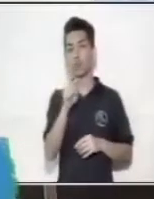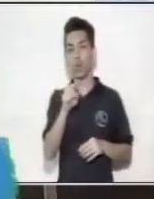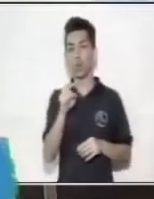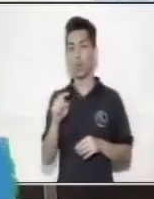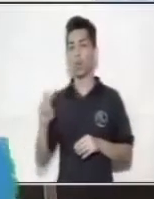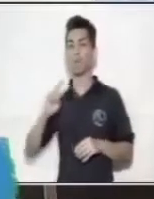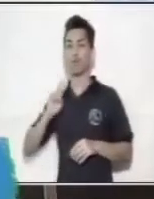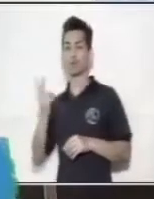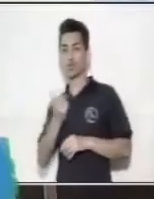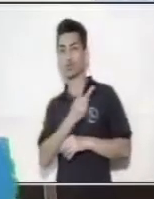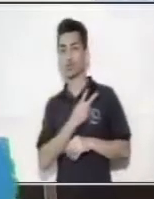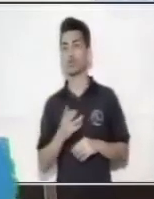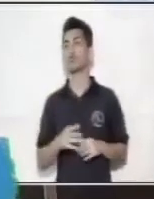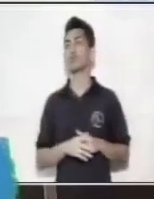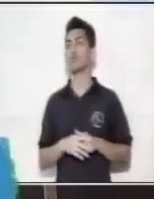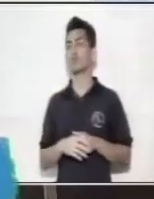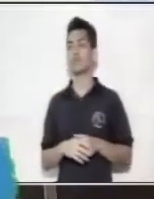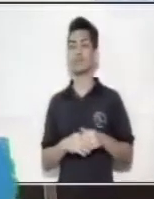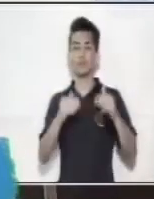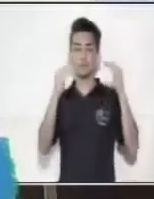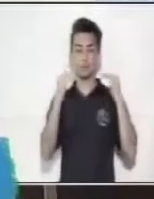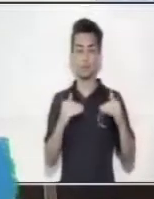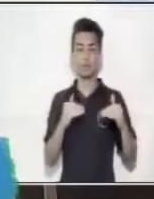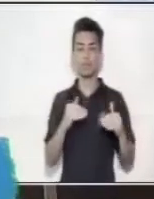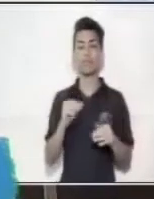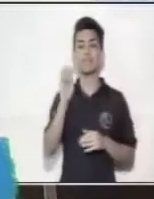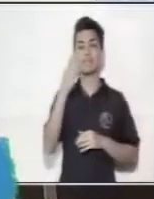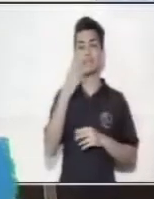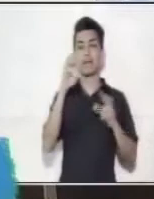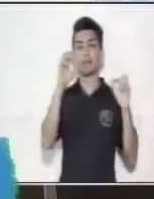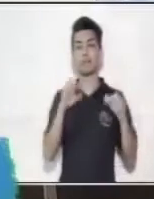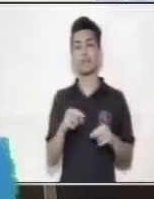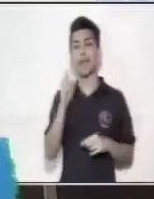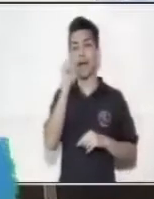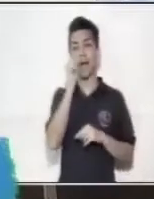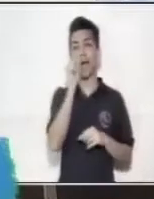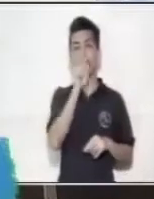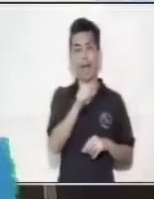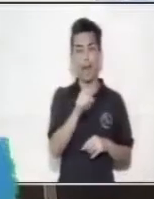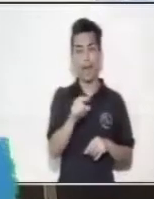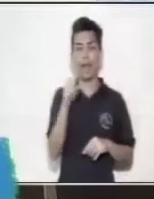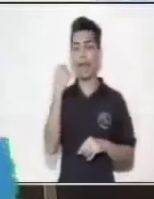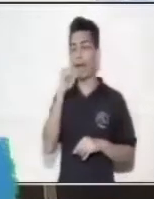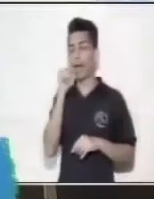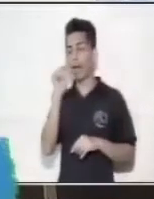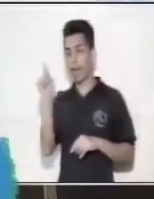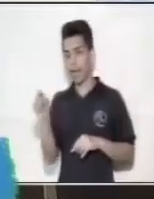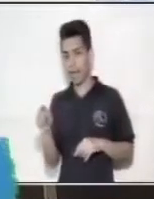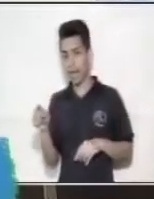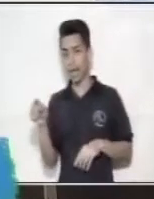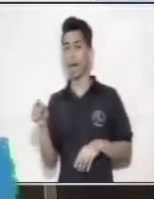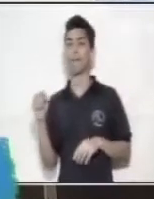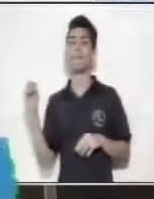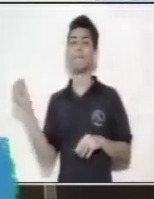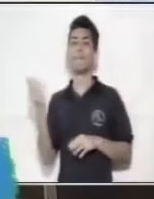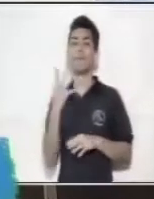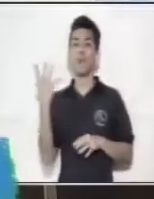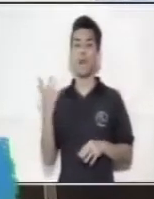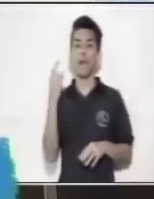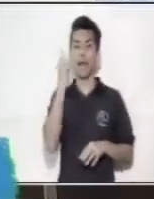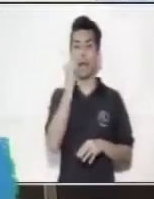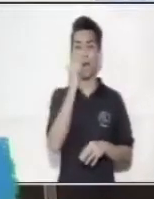plural, vosotros. Él o ella, que es tercera persona singular, ellos o ellas, plural.